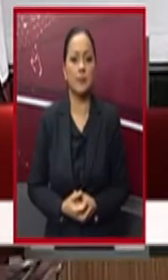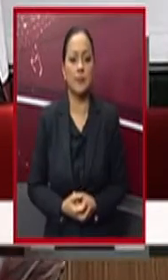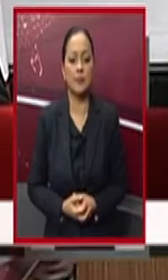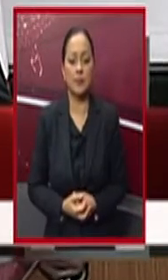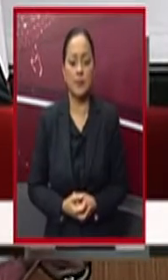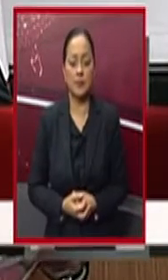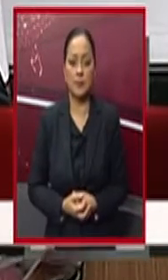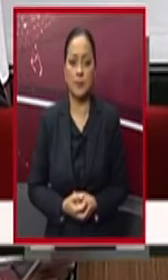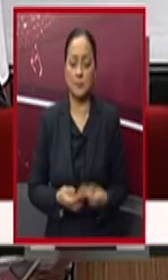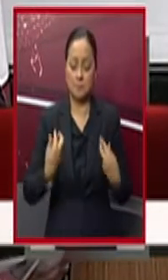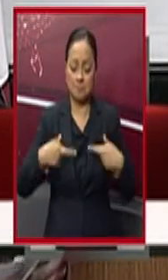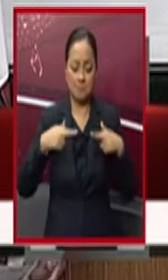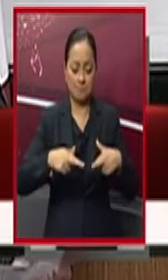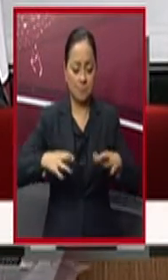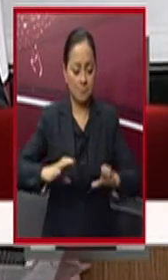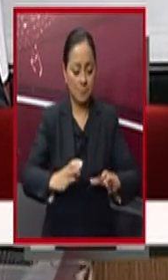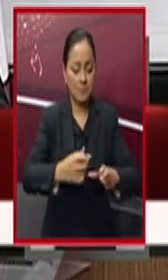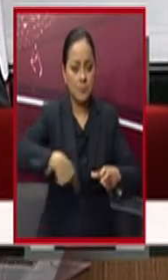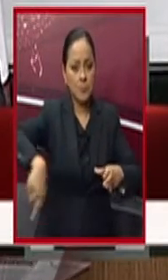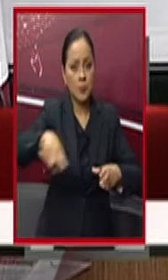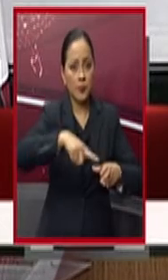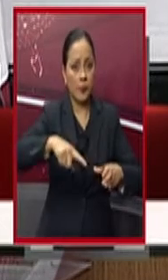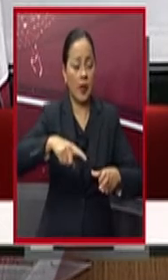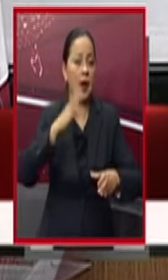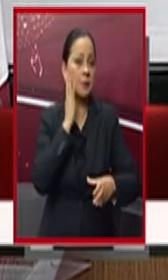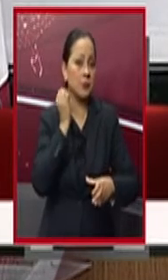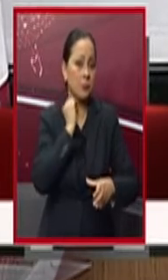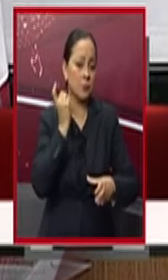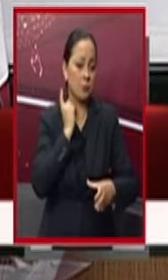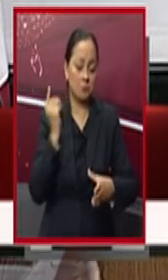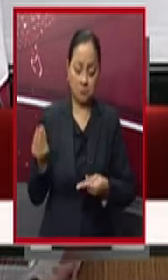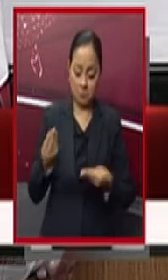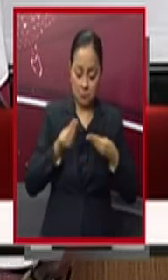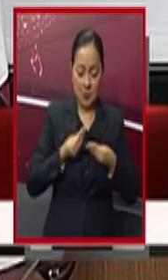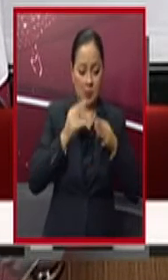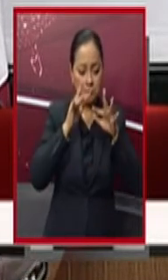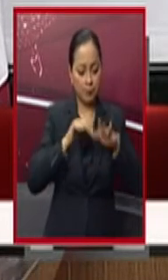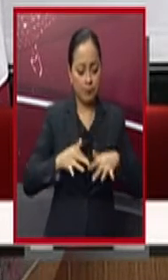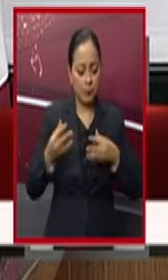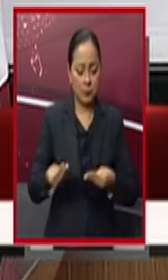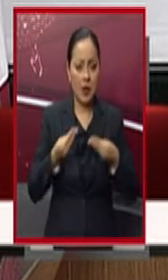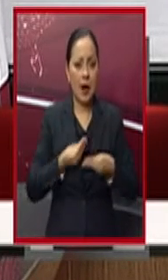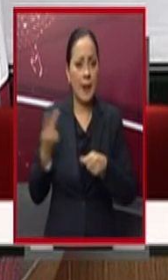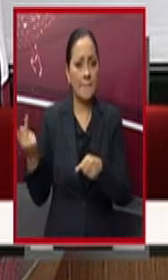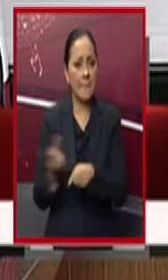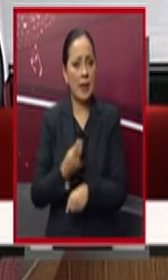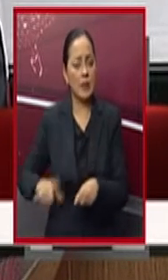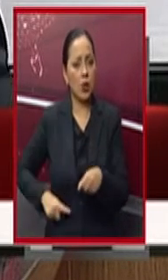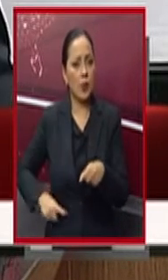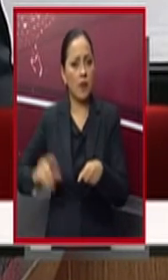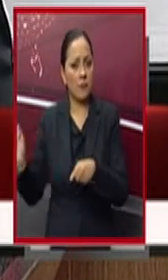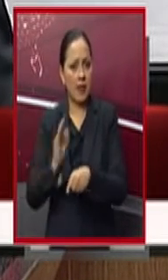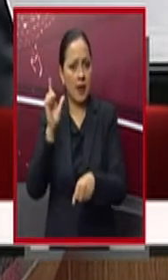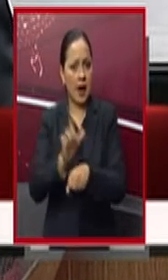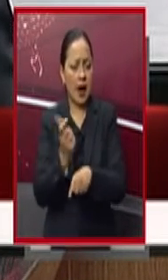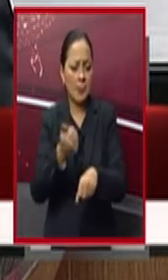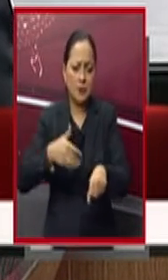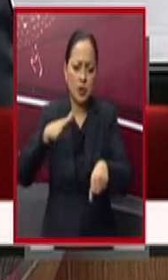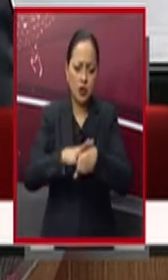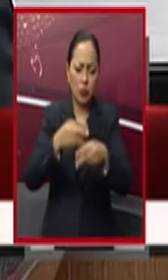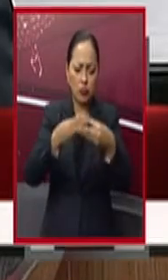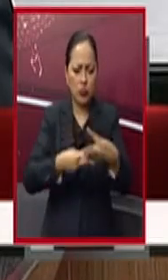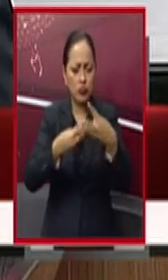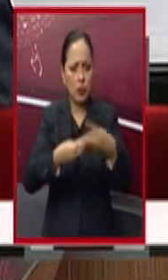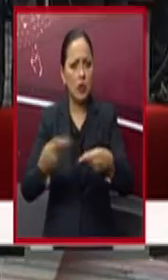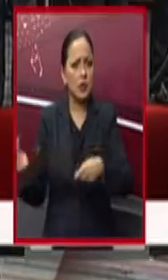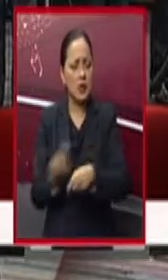En nombre del Honorable Congreso de la Unión, recibo el informe por escrito del estado que guarda la Administración Pública Federal, en